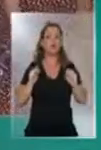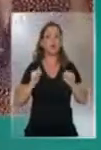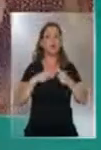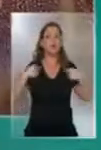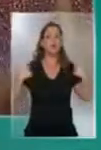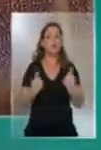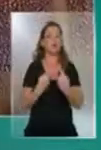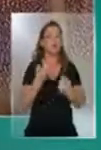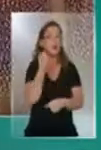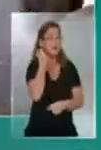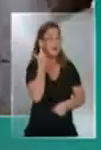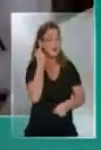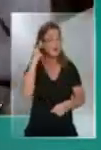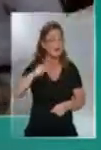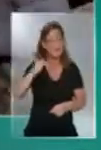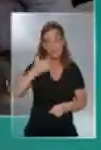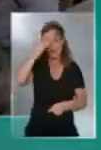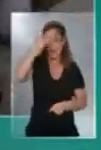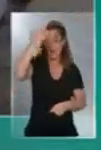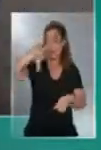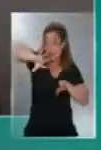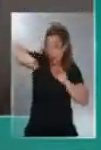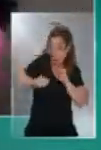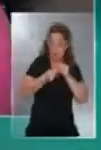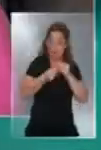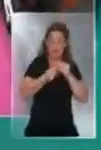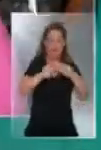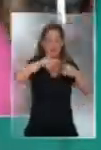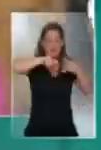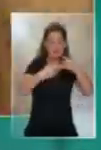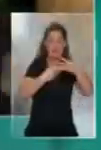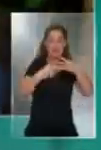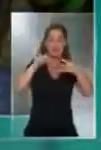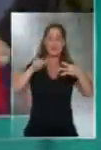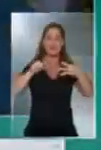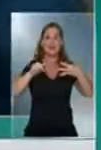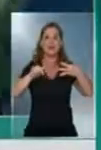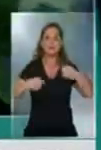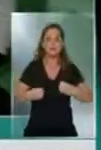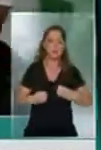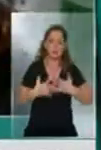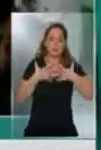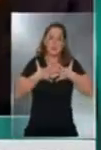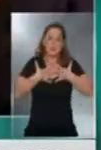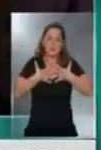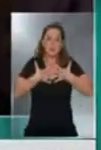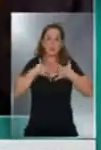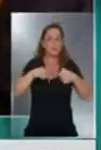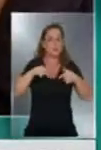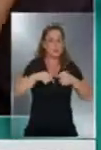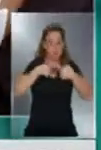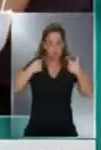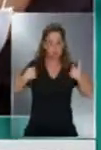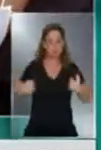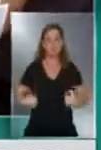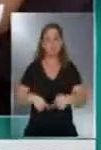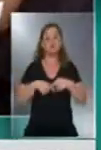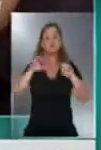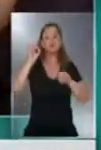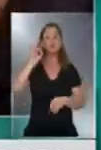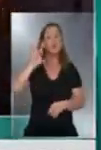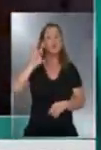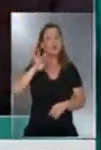de fiebre. Efectivamente, no son síntomas exclusivos del sistema respiratorio. Es muy difícil a